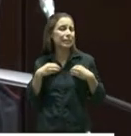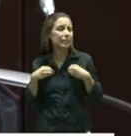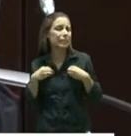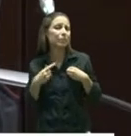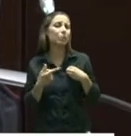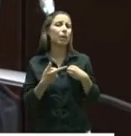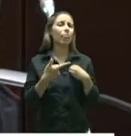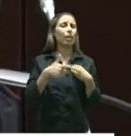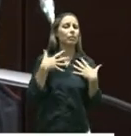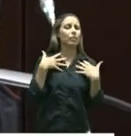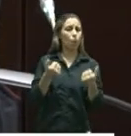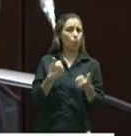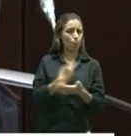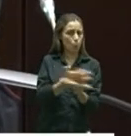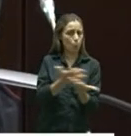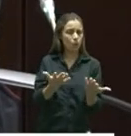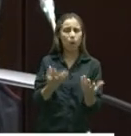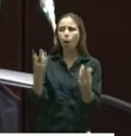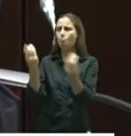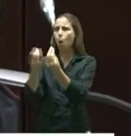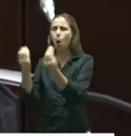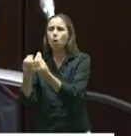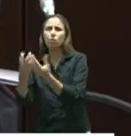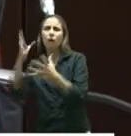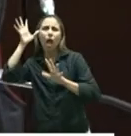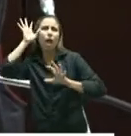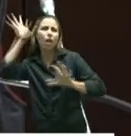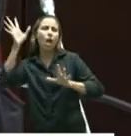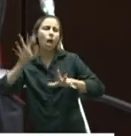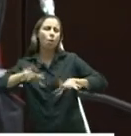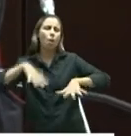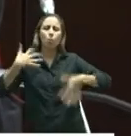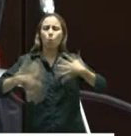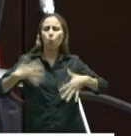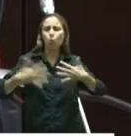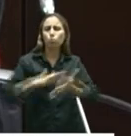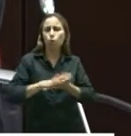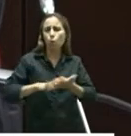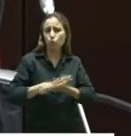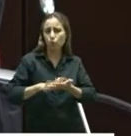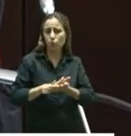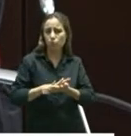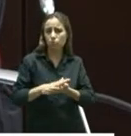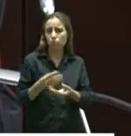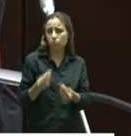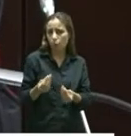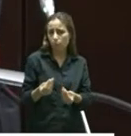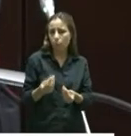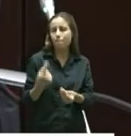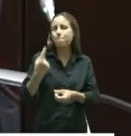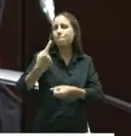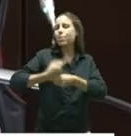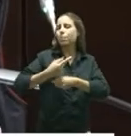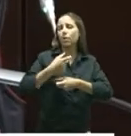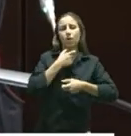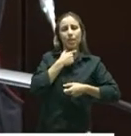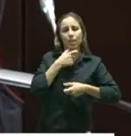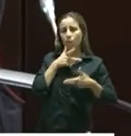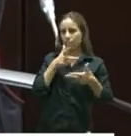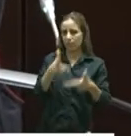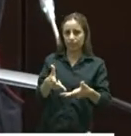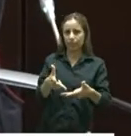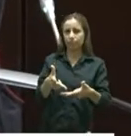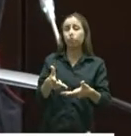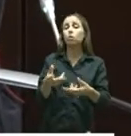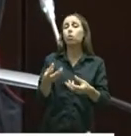la vestidura lo importante que es resolver inmediatamente una situación de de urgencia de emergencia Esto es lo primero que queremos señalar porque si